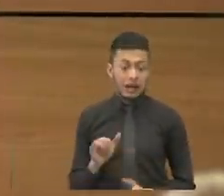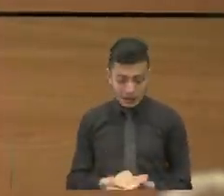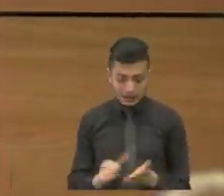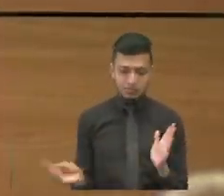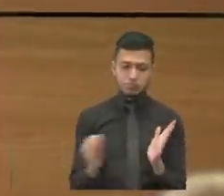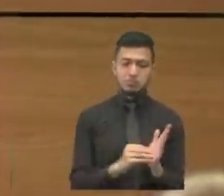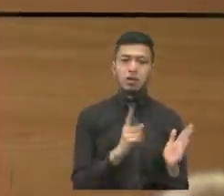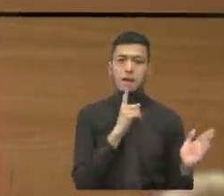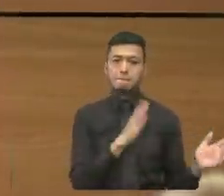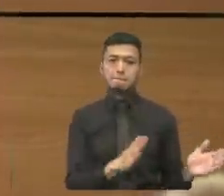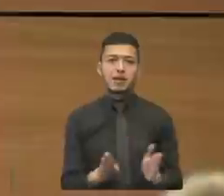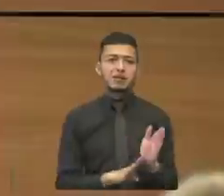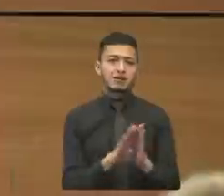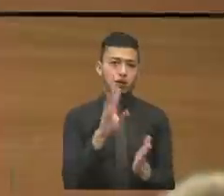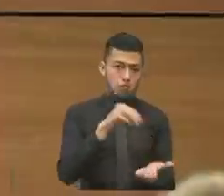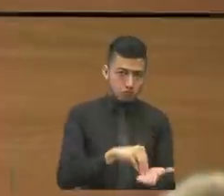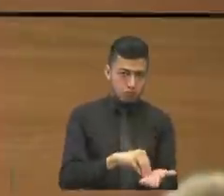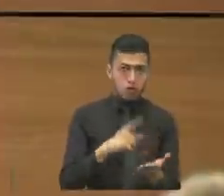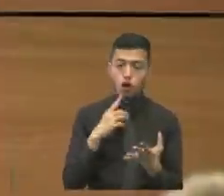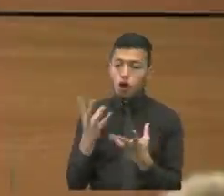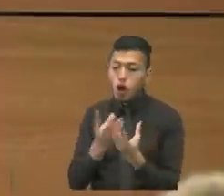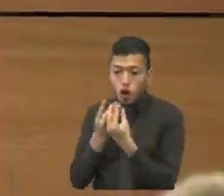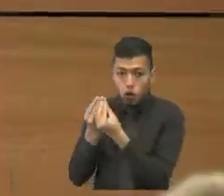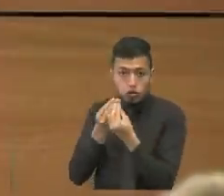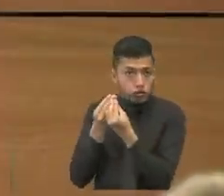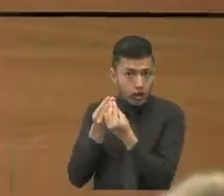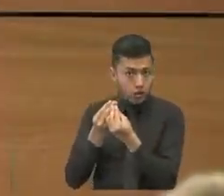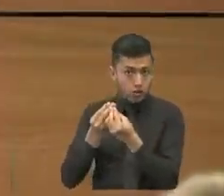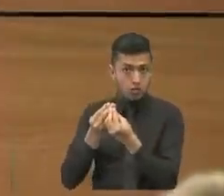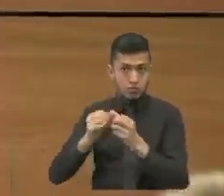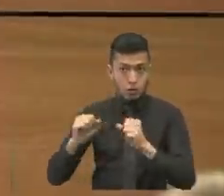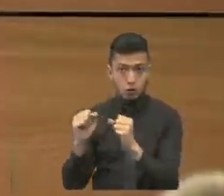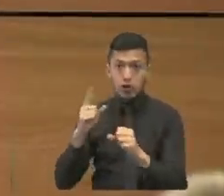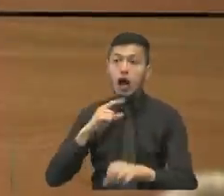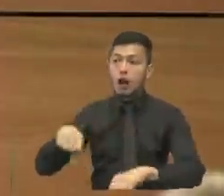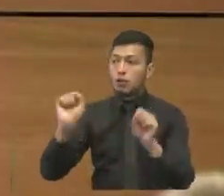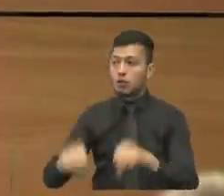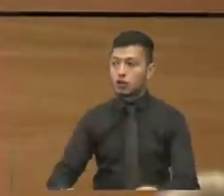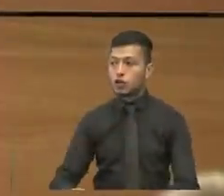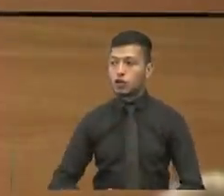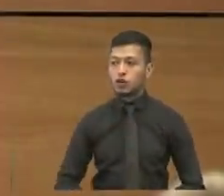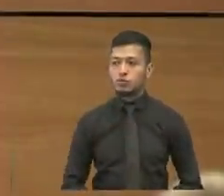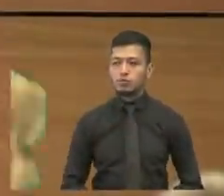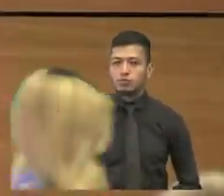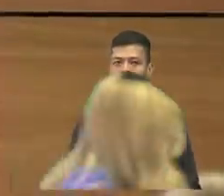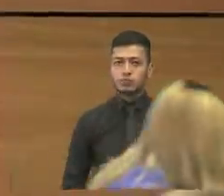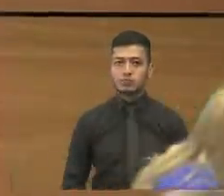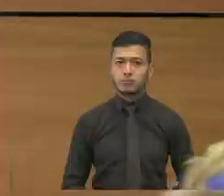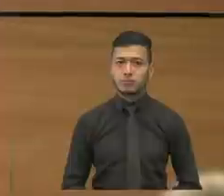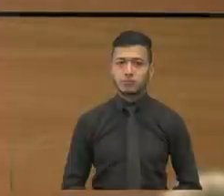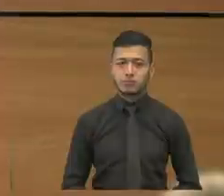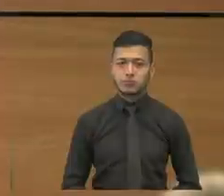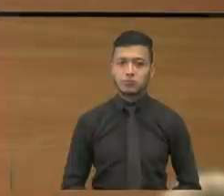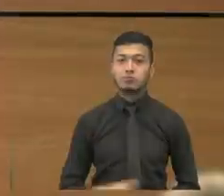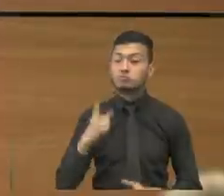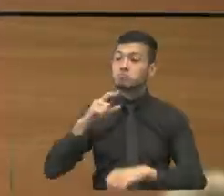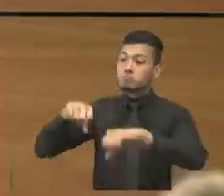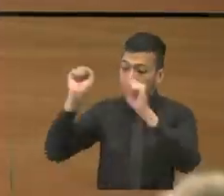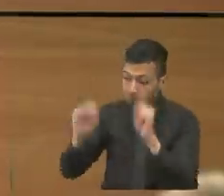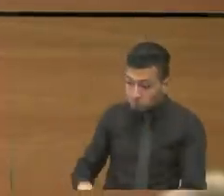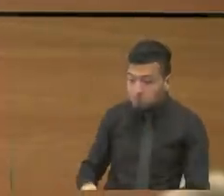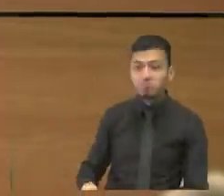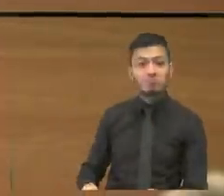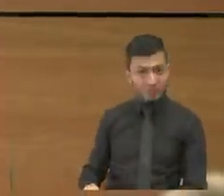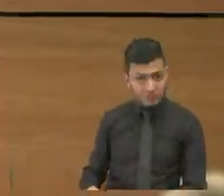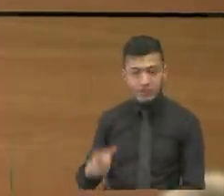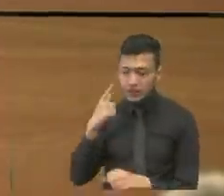desarrollo. Y el Consejo de la Ciudad nos avaló ese mandato y nos dio unas instrucciones. Nos dijo, el